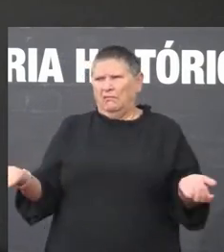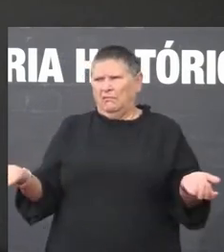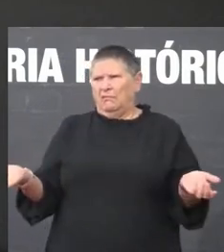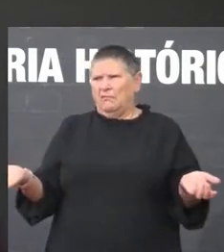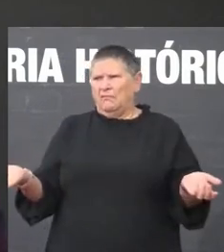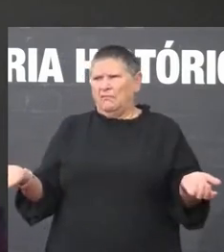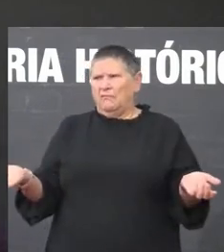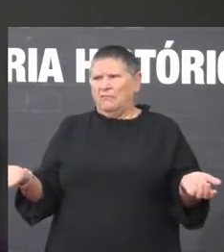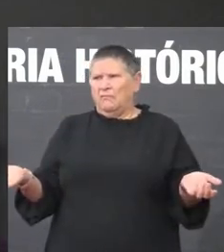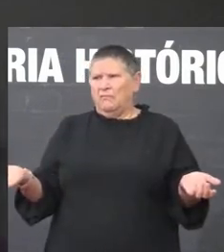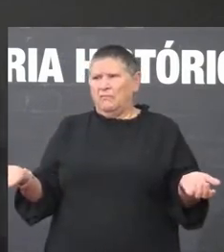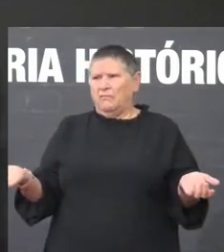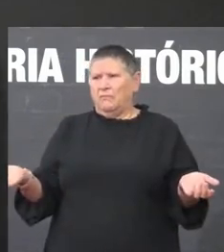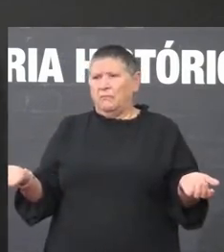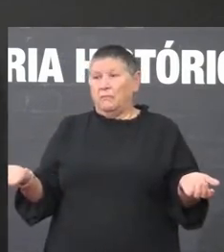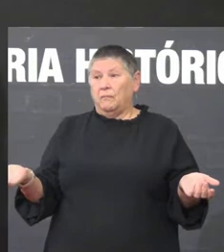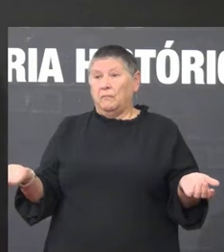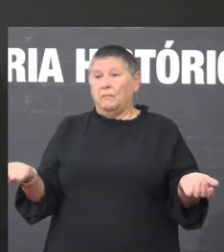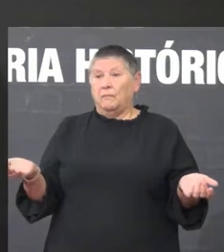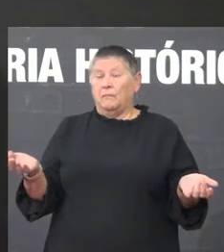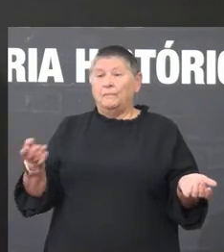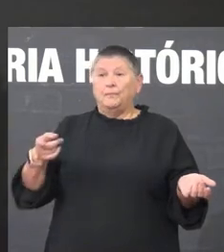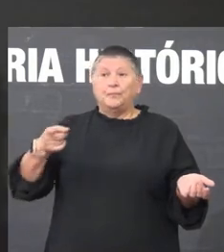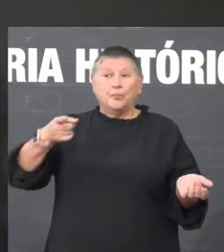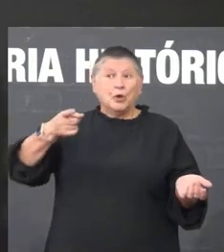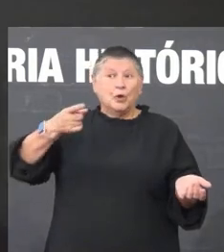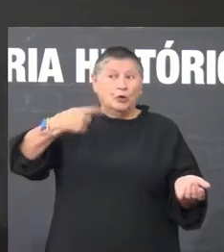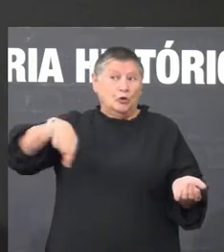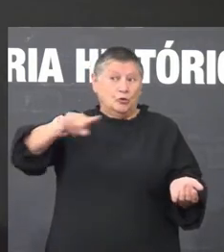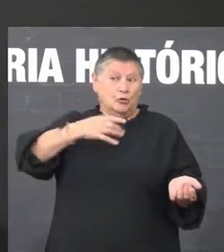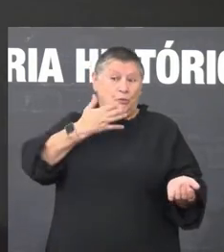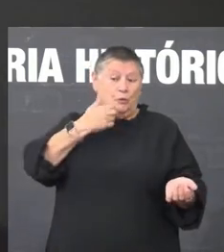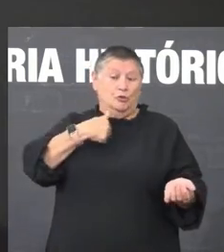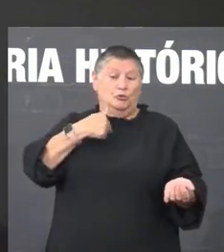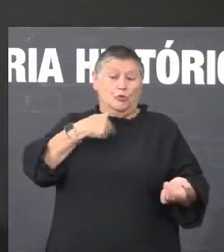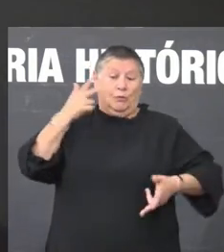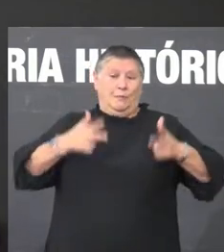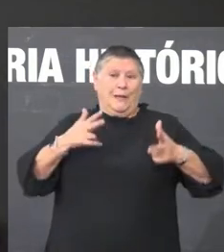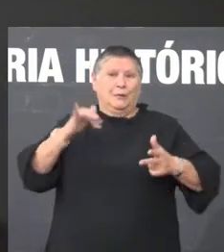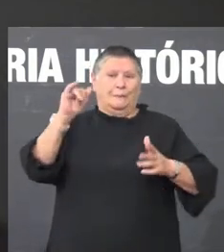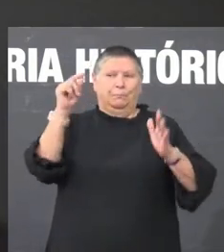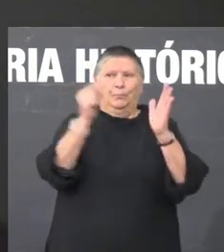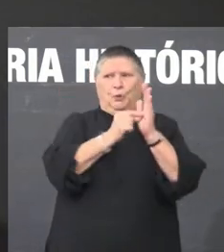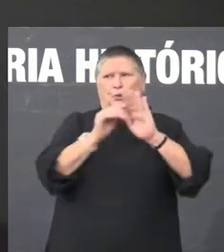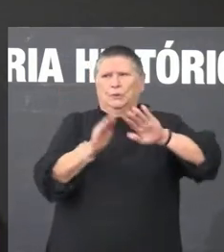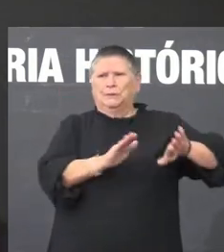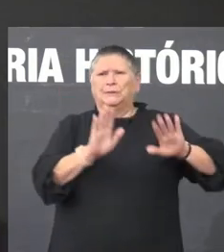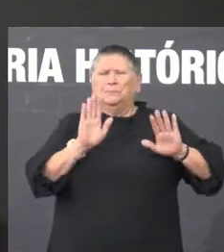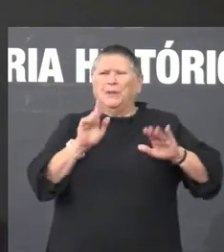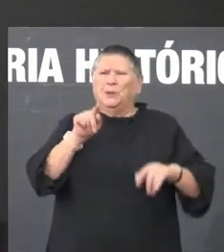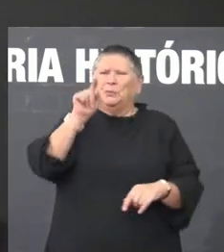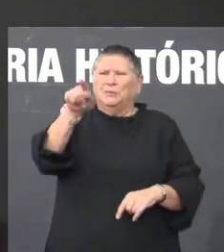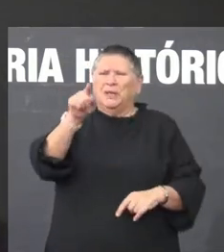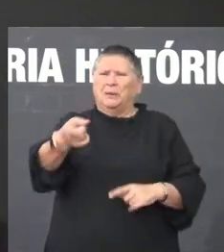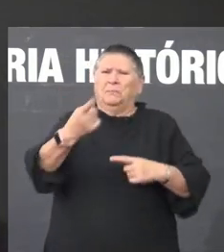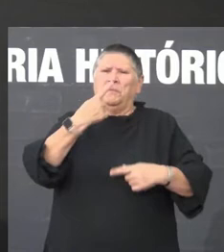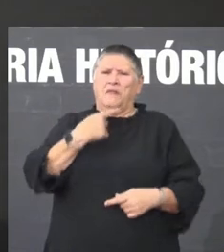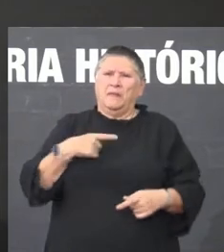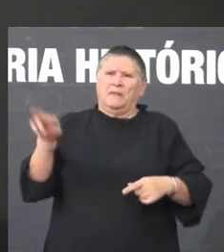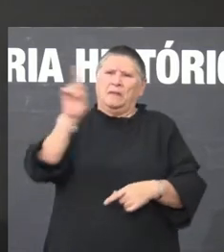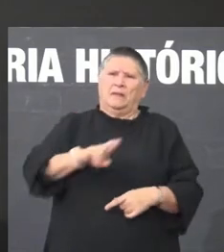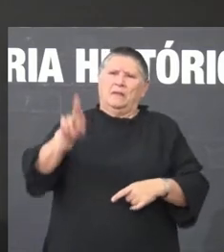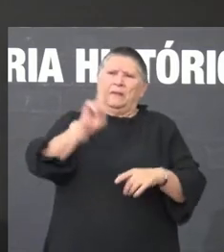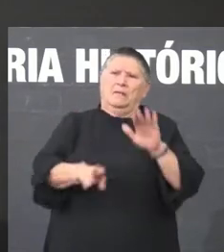Que, bueno, nosotros, yo digo, yo soy vasco y punto, de acuerdo. Pero usted me está diciendo continuamente que